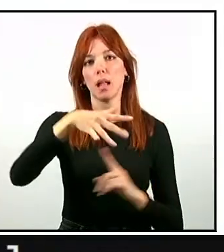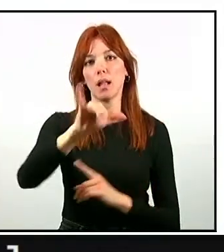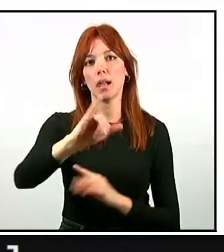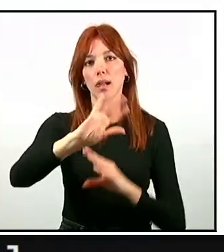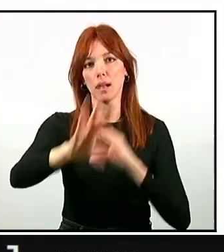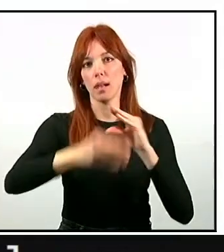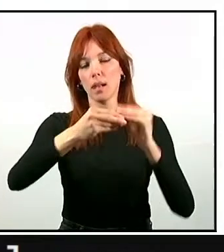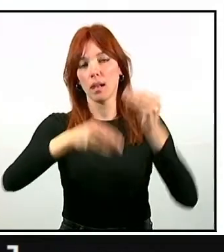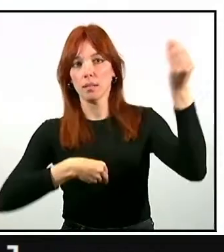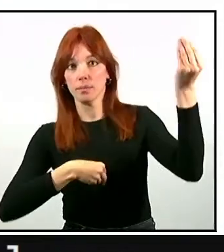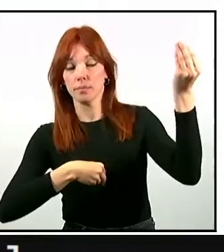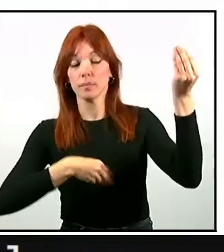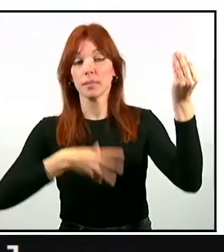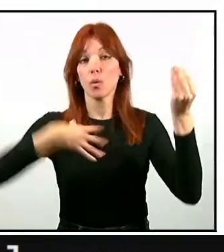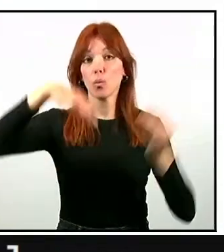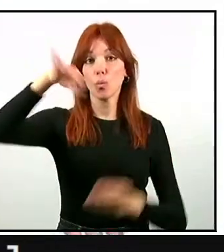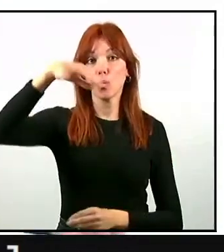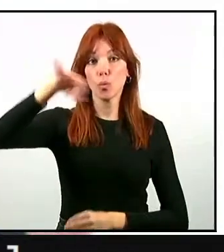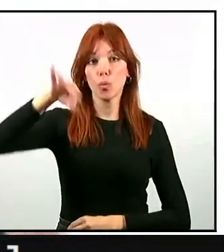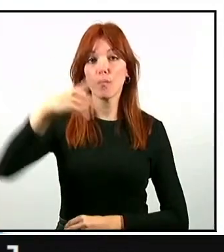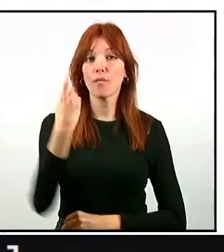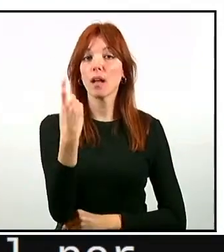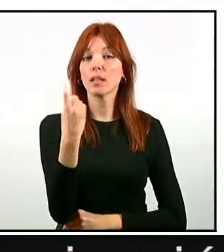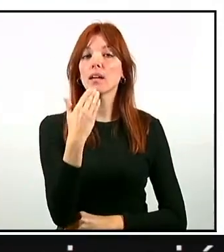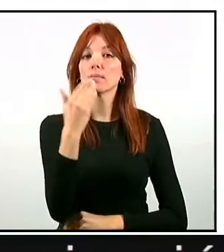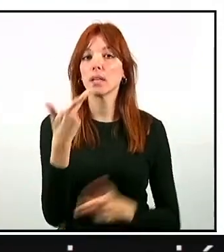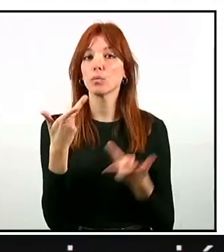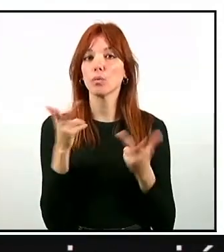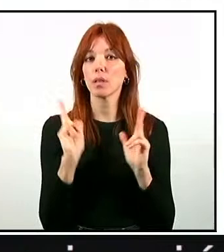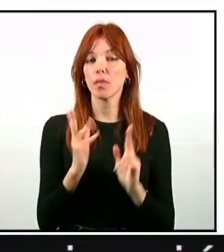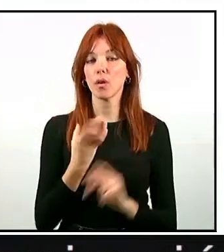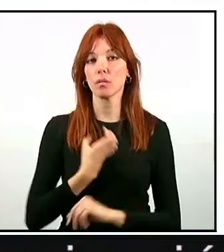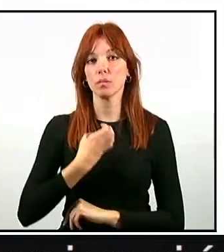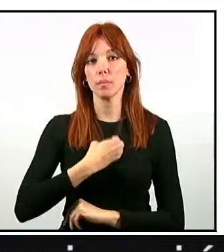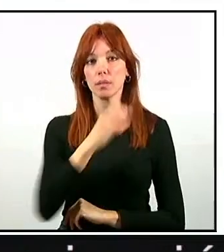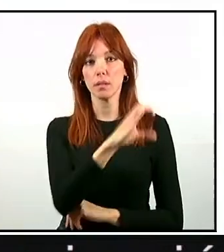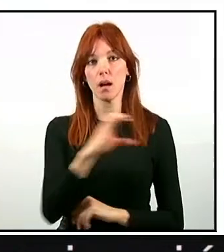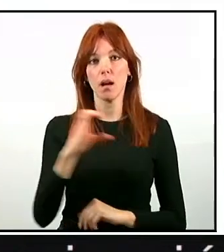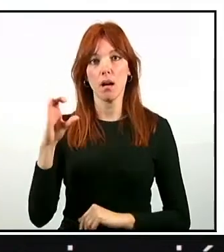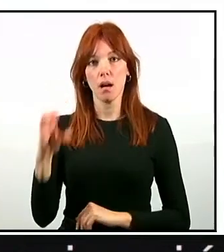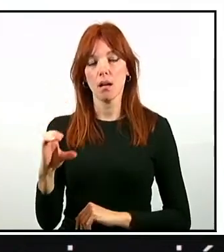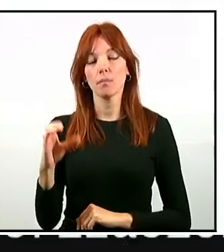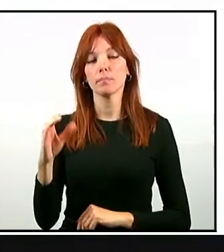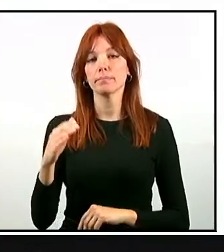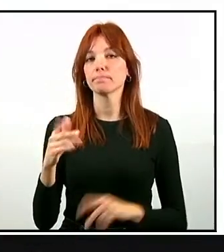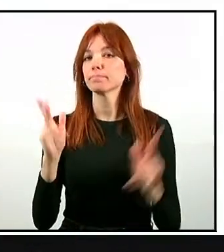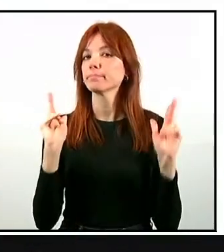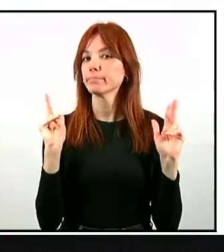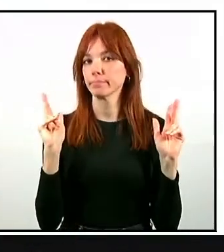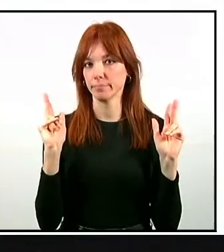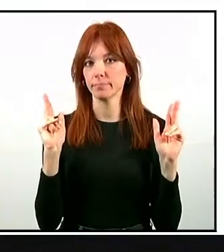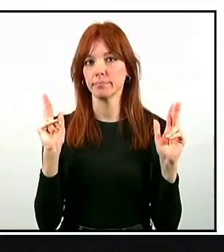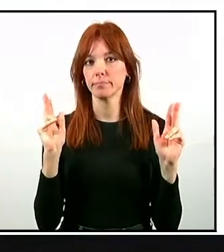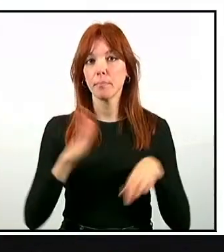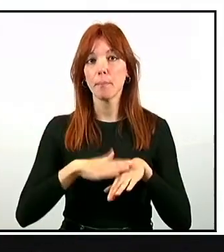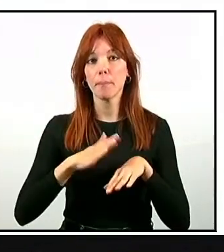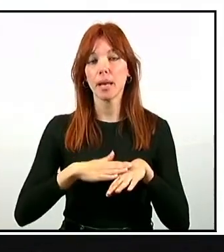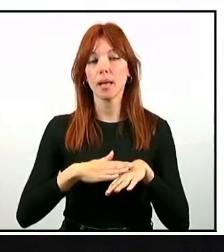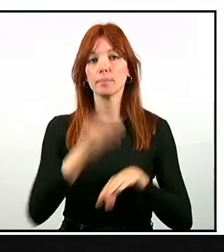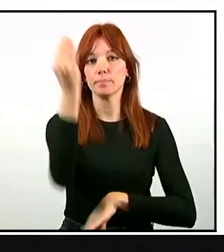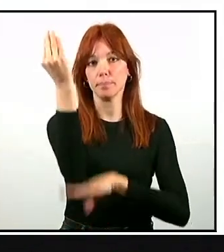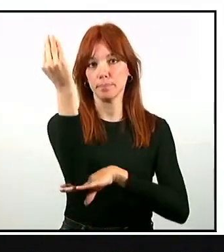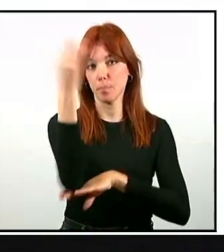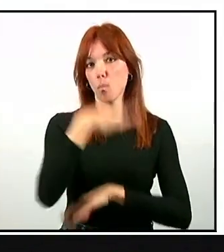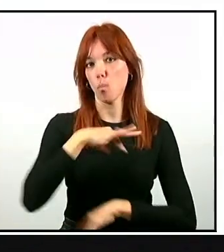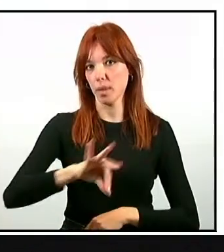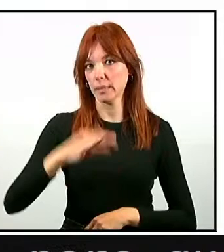que quedaría es la autorización por parte del Ayuntamiento de Cáceres para que se pudiera instalar esta estatua.